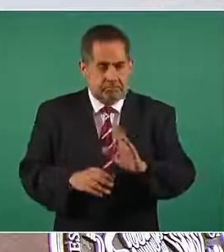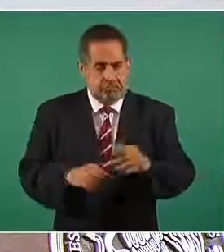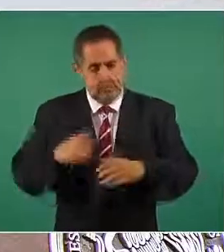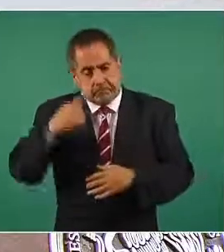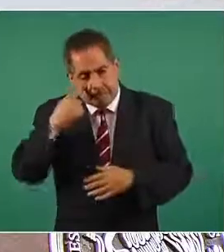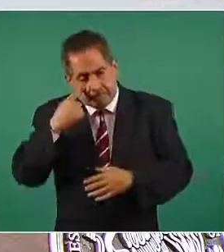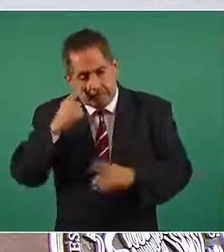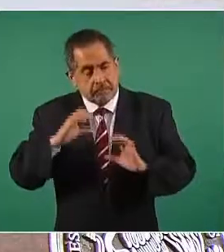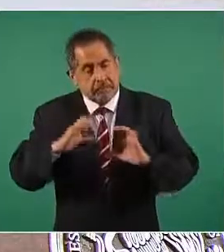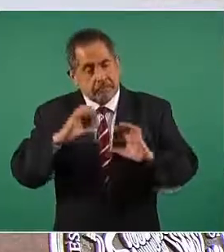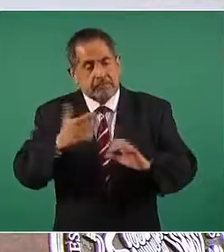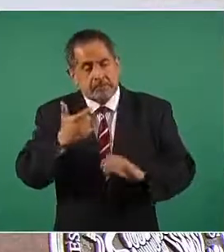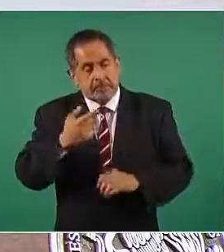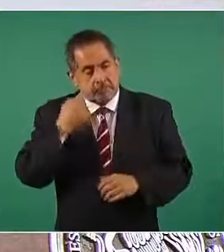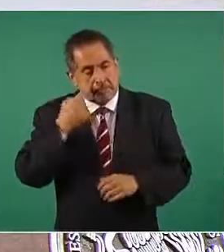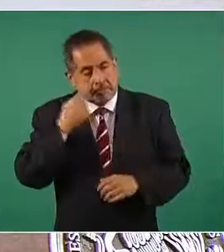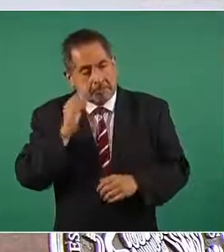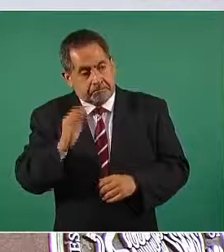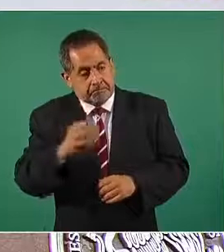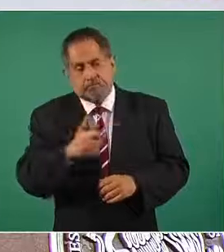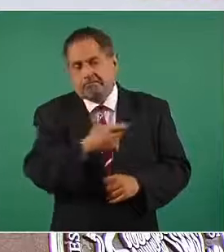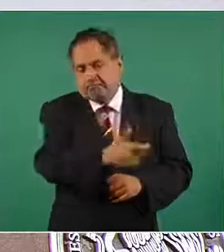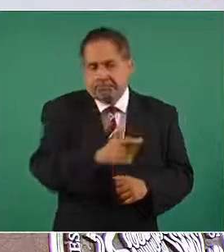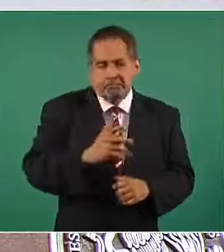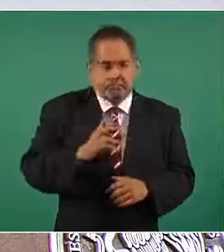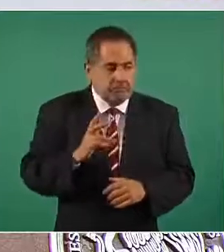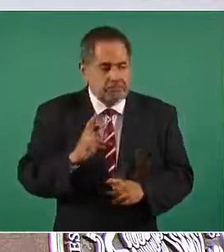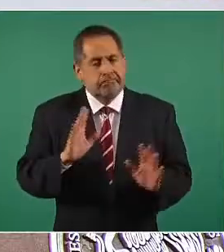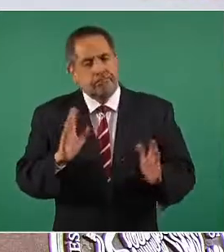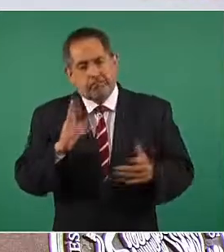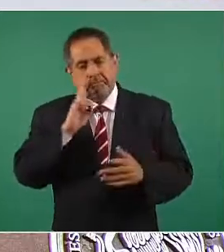Tenemos que cuidar el dinero. Y yo soy